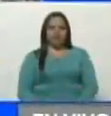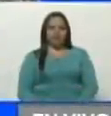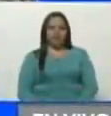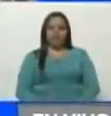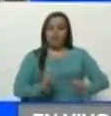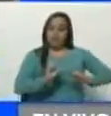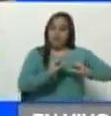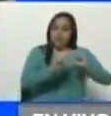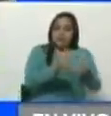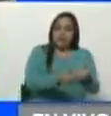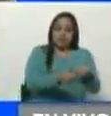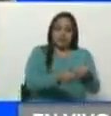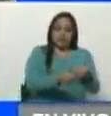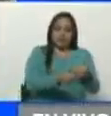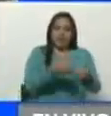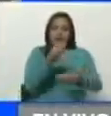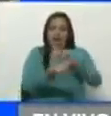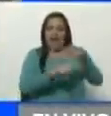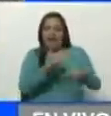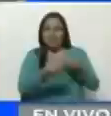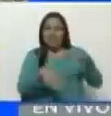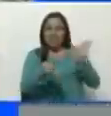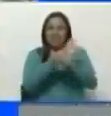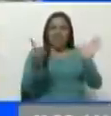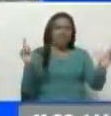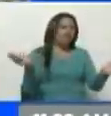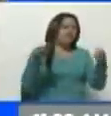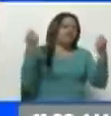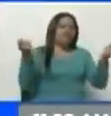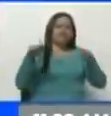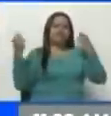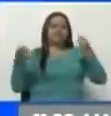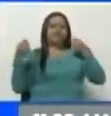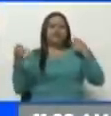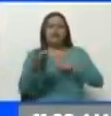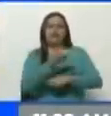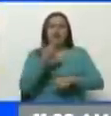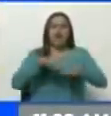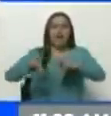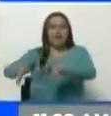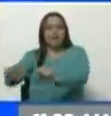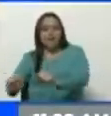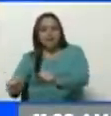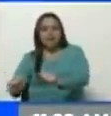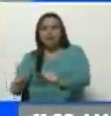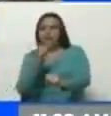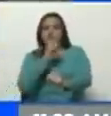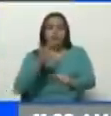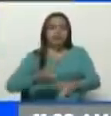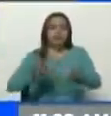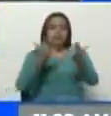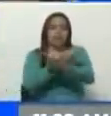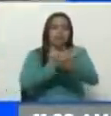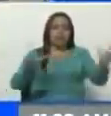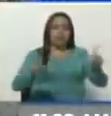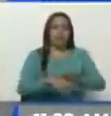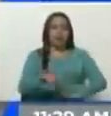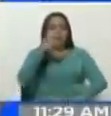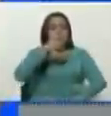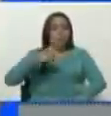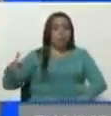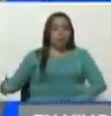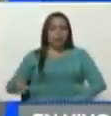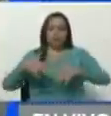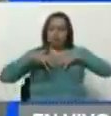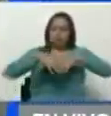Comenzaron a lanzar una serie de leyes procapitalistas, proliberales, y cuando el pueblo